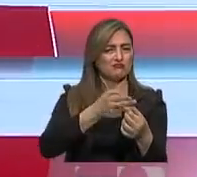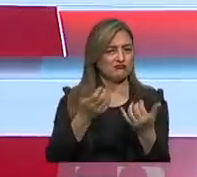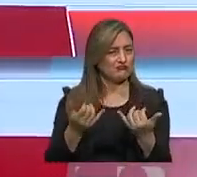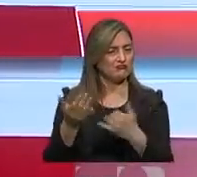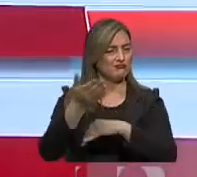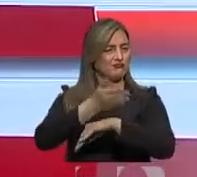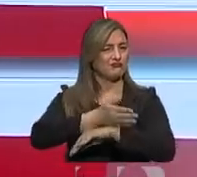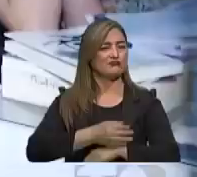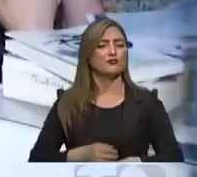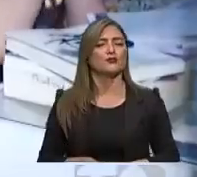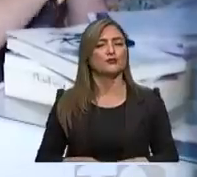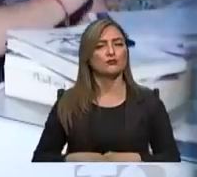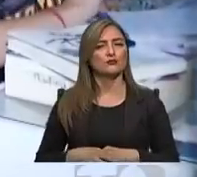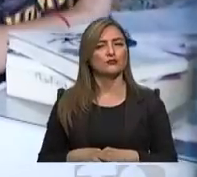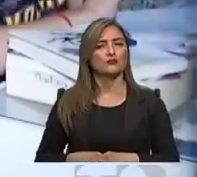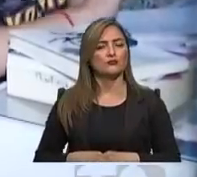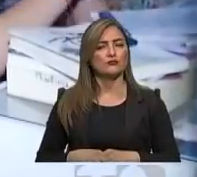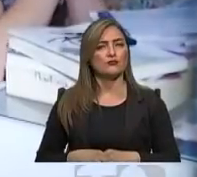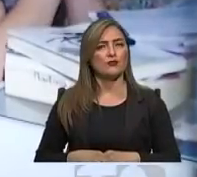aulas.